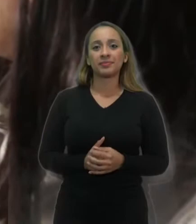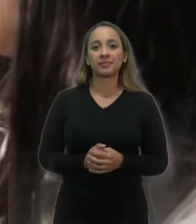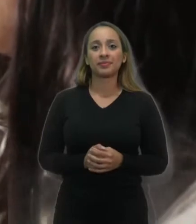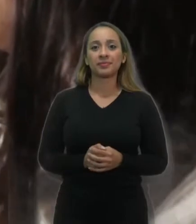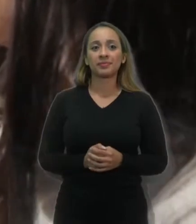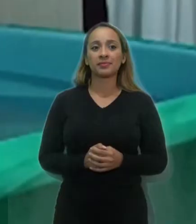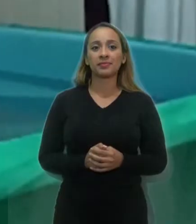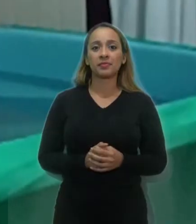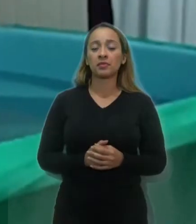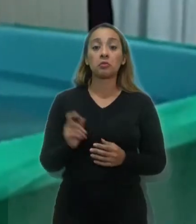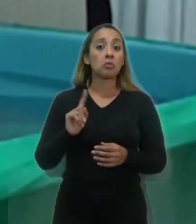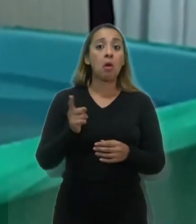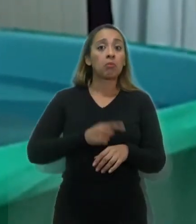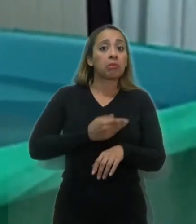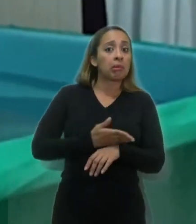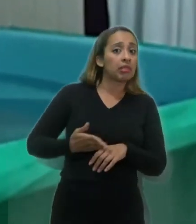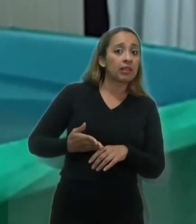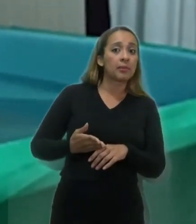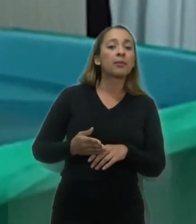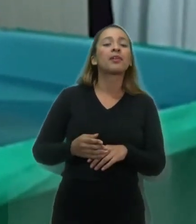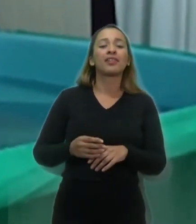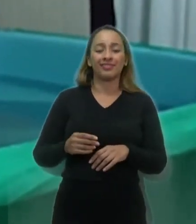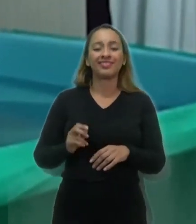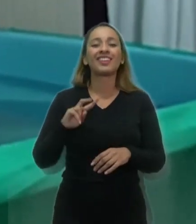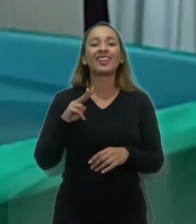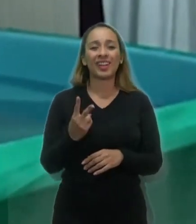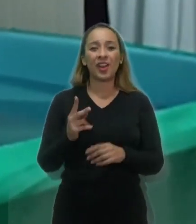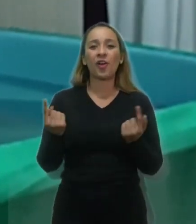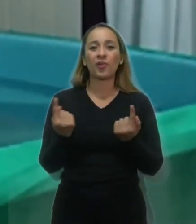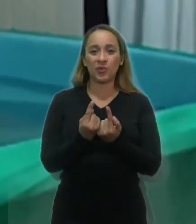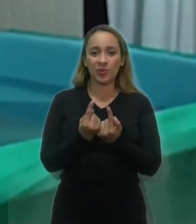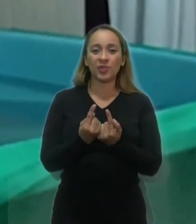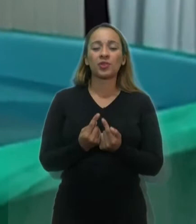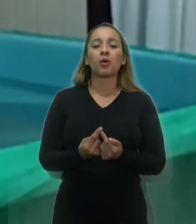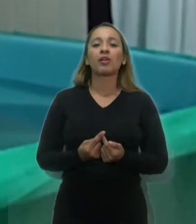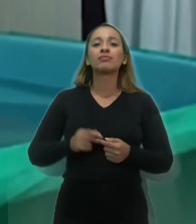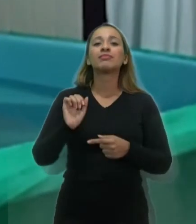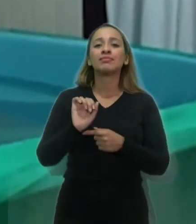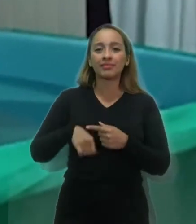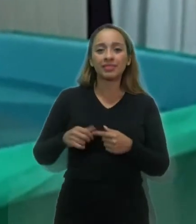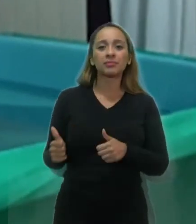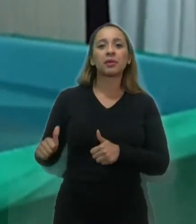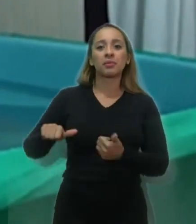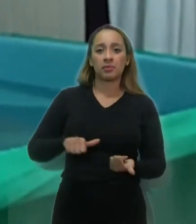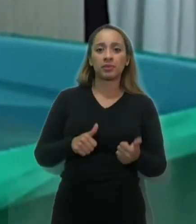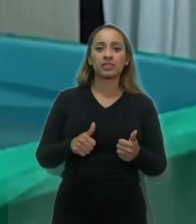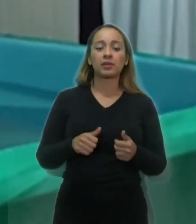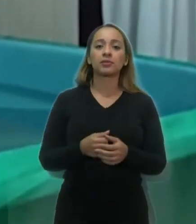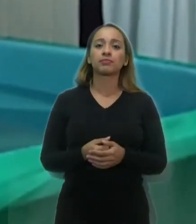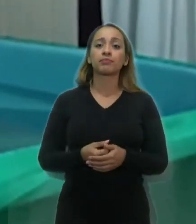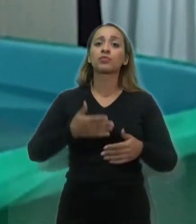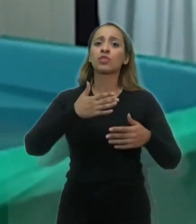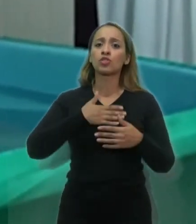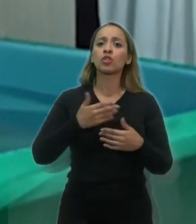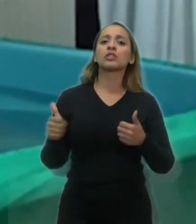No pasó mucho tiempo y los dos, juntos, decidimos bautizarnos. Te bautizo en el nombre